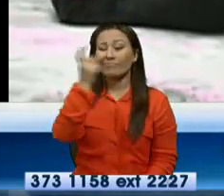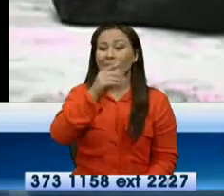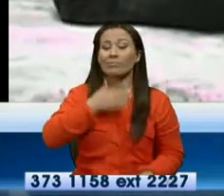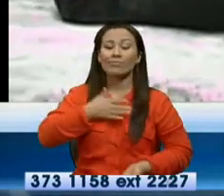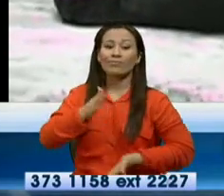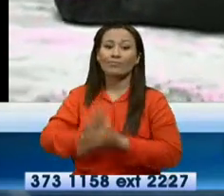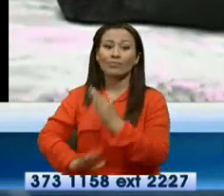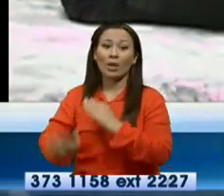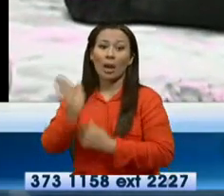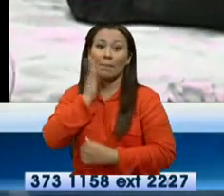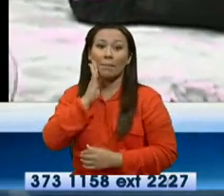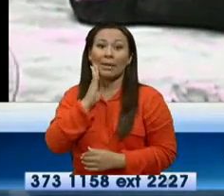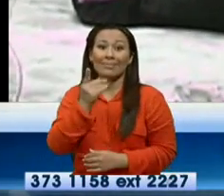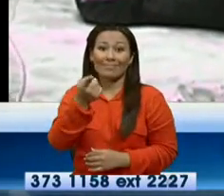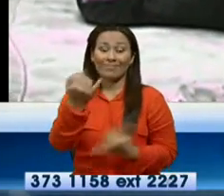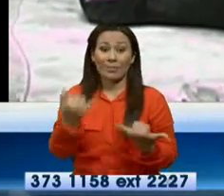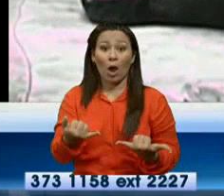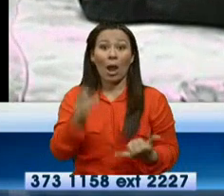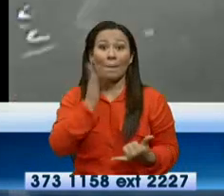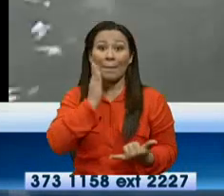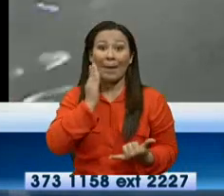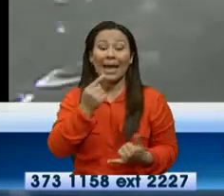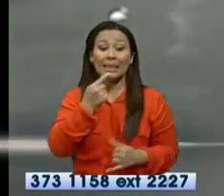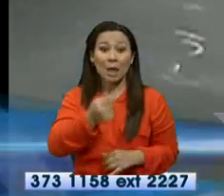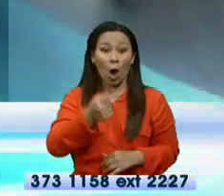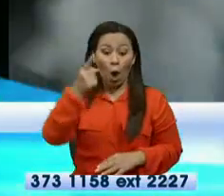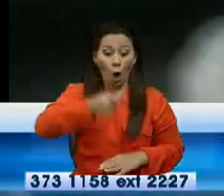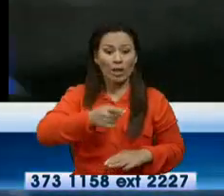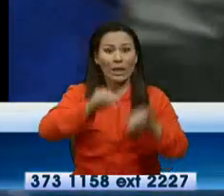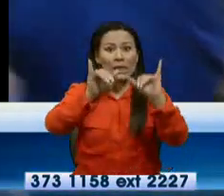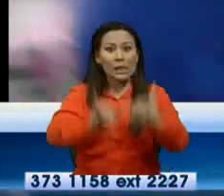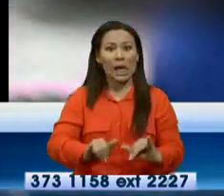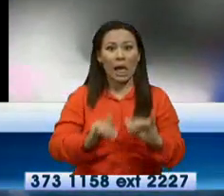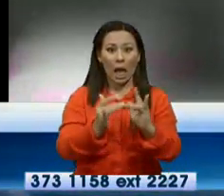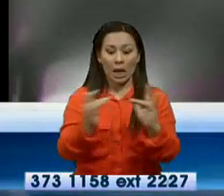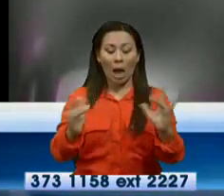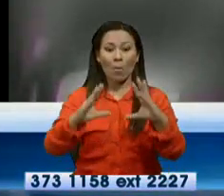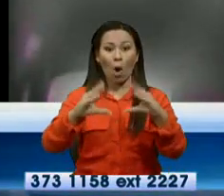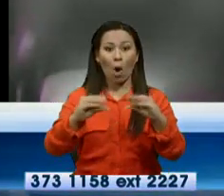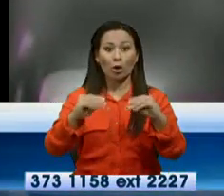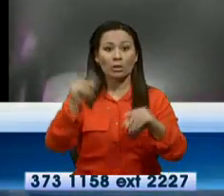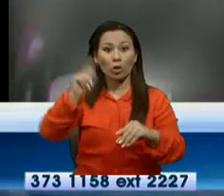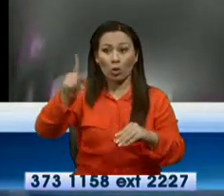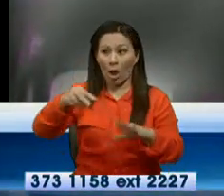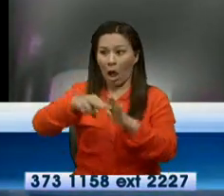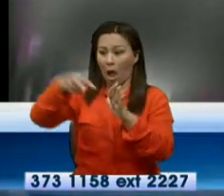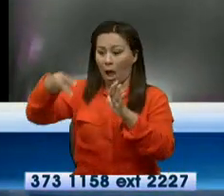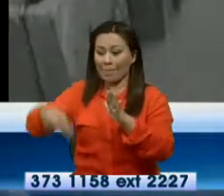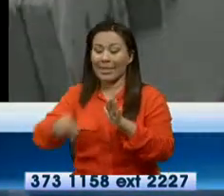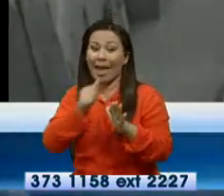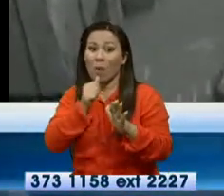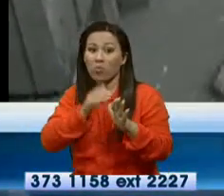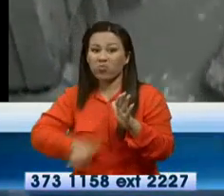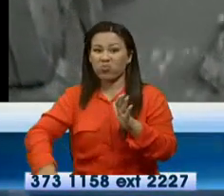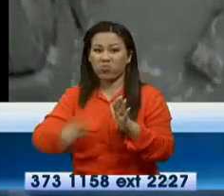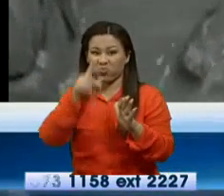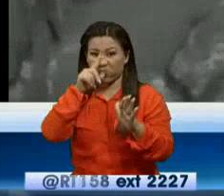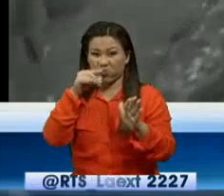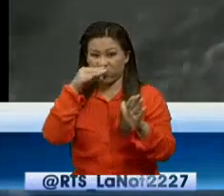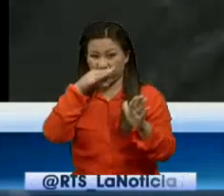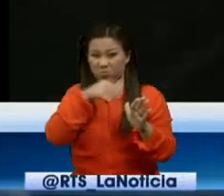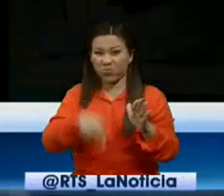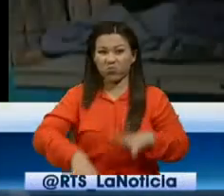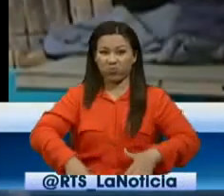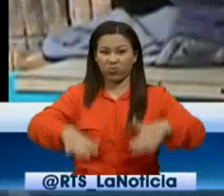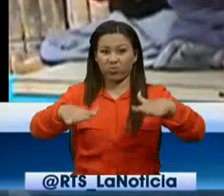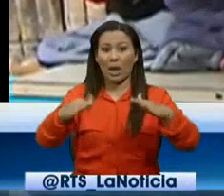estos niños, en cambio, la orden que les dio su progenitora es la de permanecer sobre el colchón para no pisar el agua sucia que inundó la